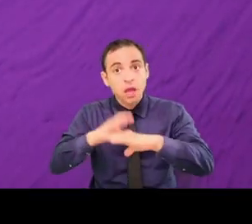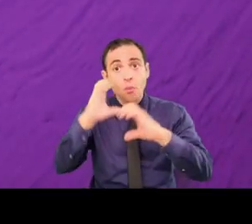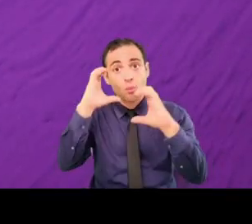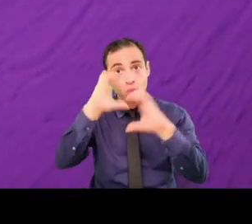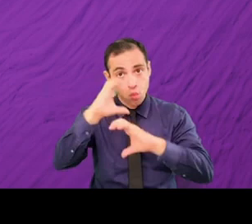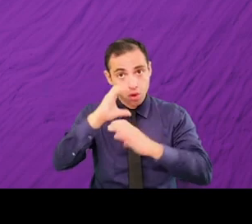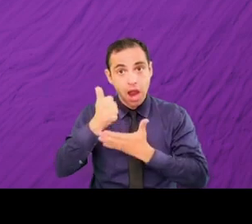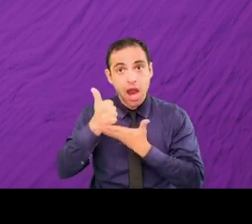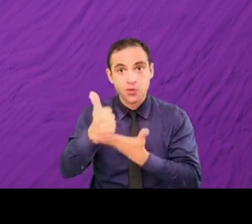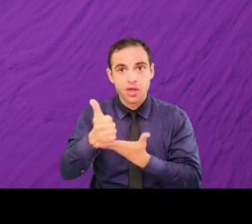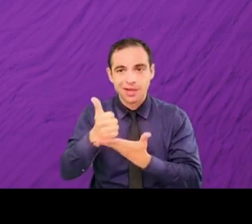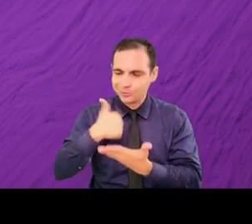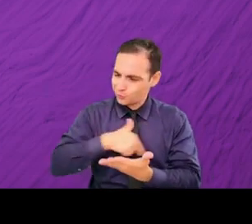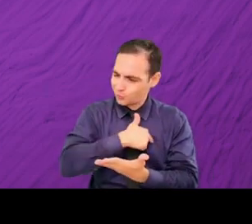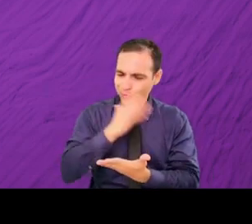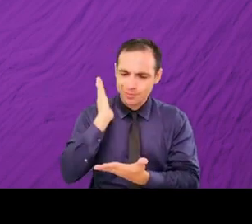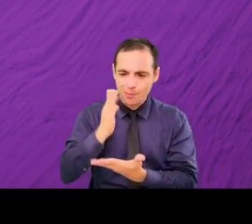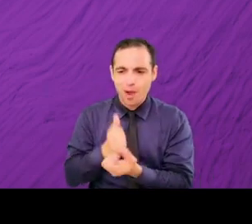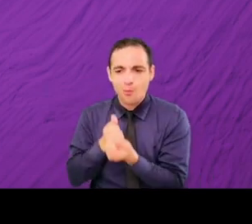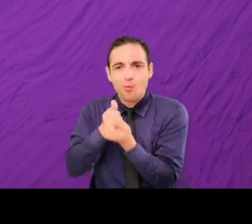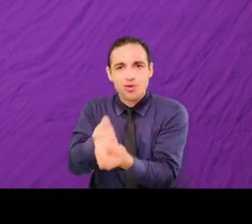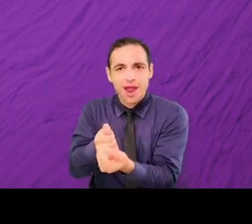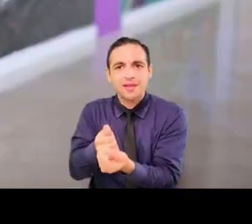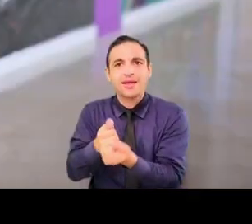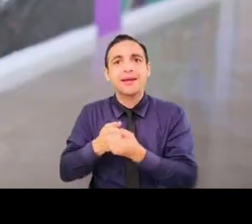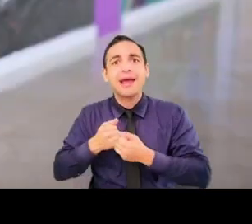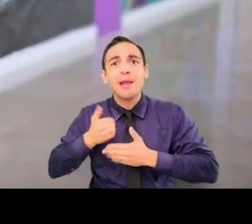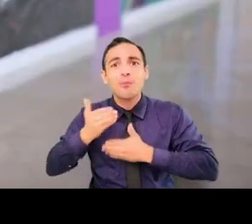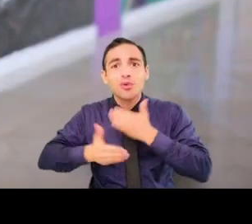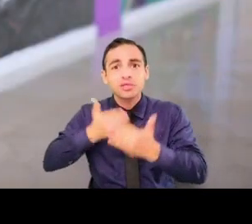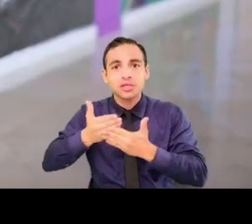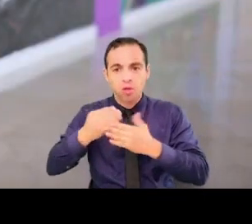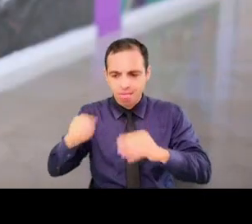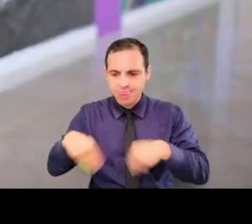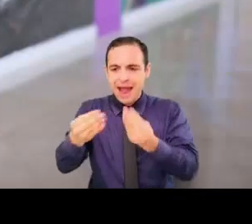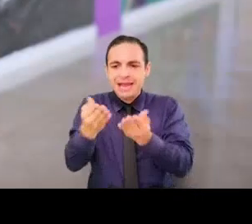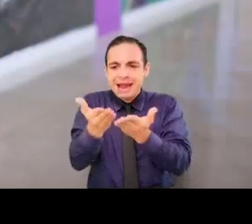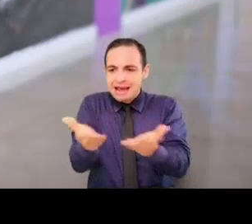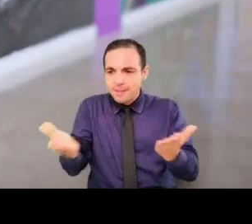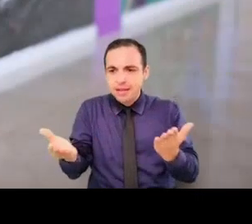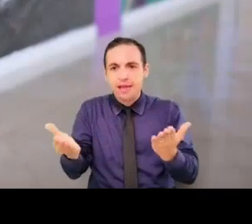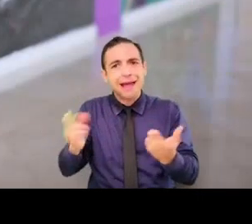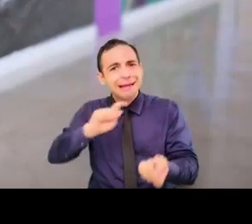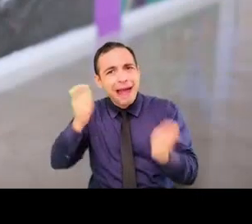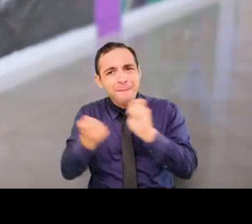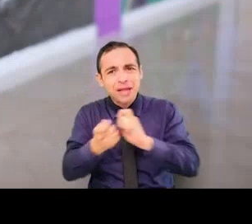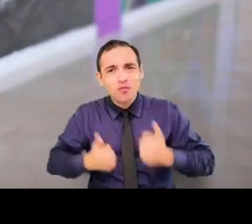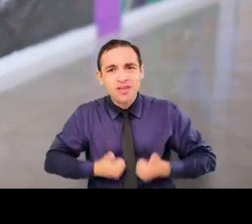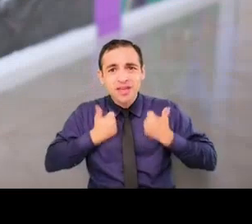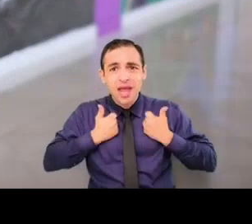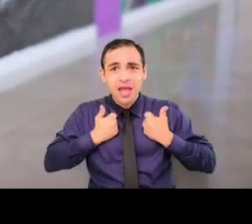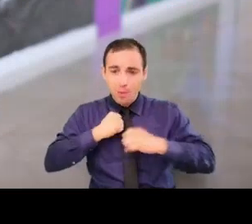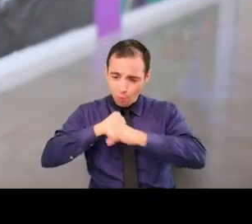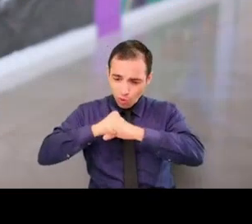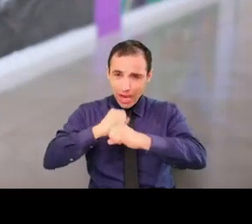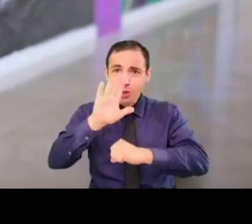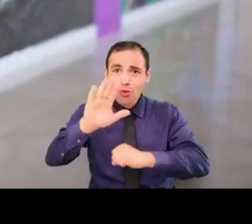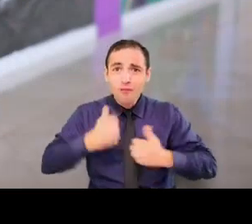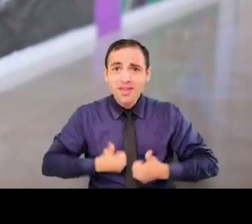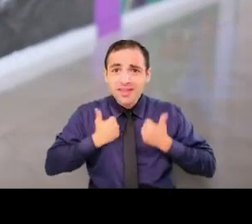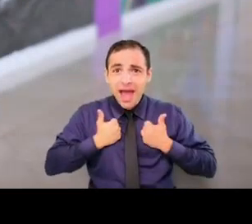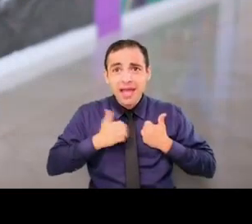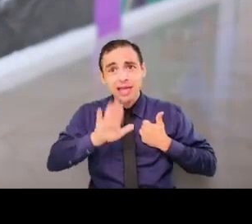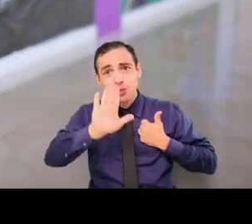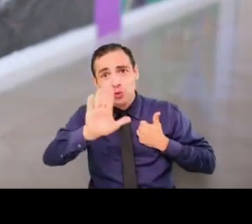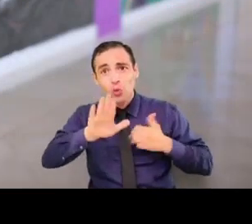tu pareja Esta es una señal de alerta para buscar ayuda estamos para apoyarte en todo el proceso brindar ya las herramientas para cambiar